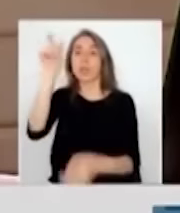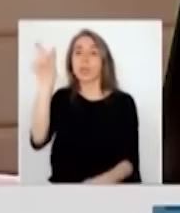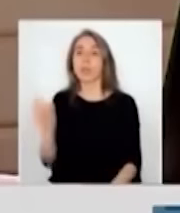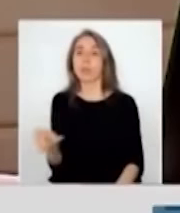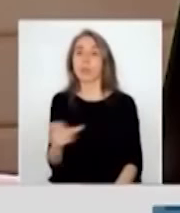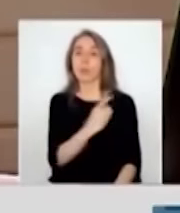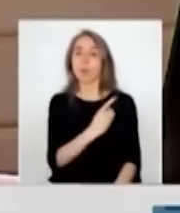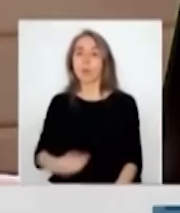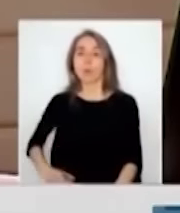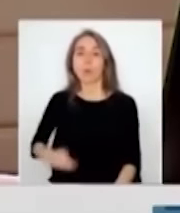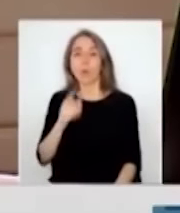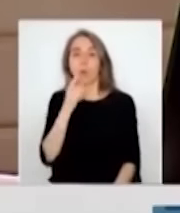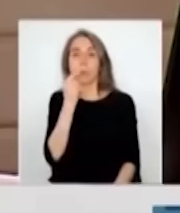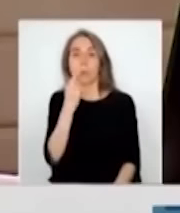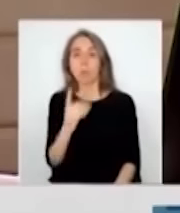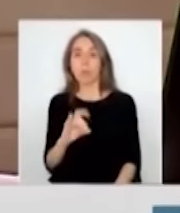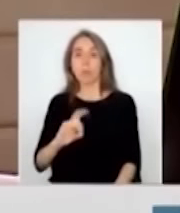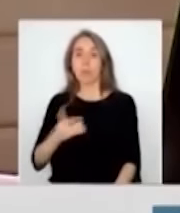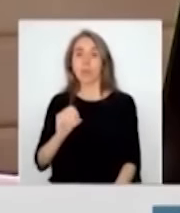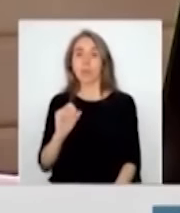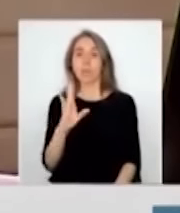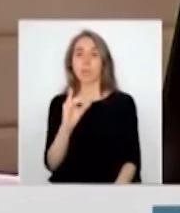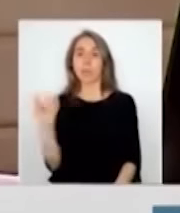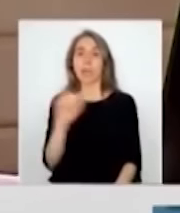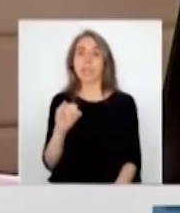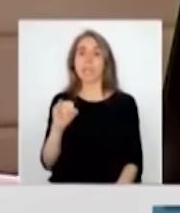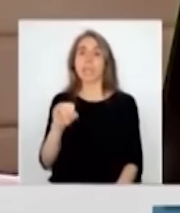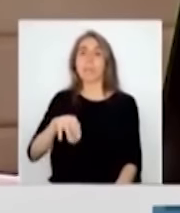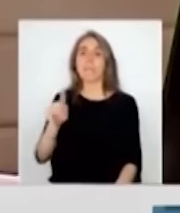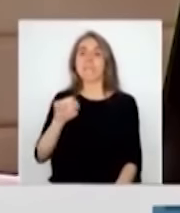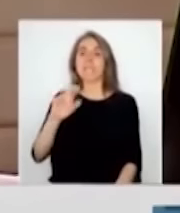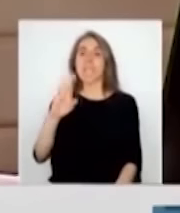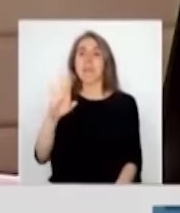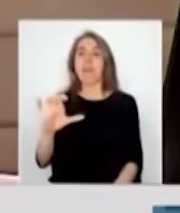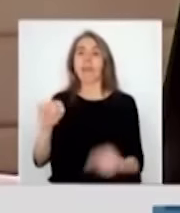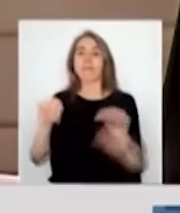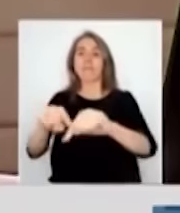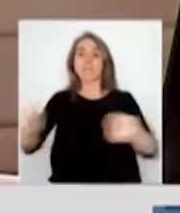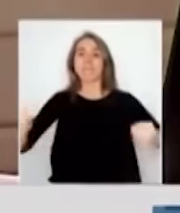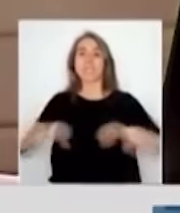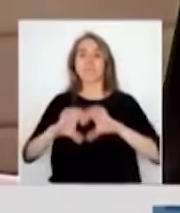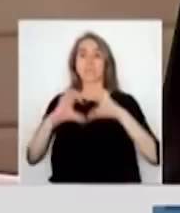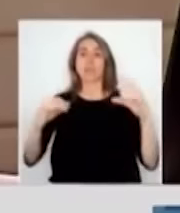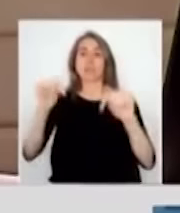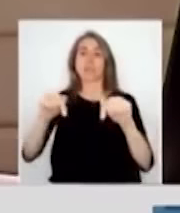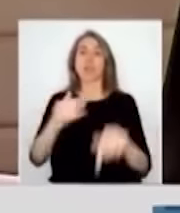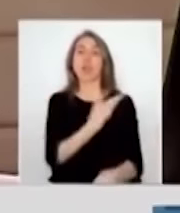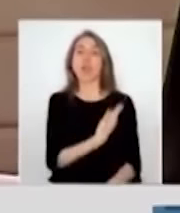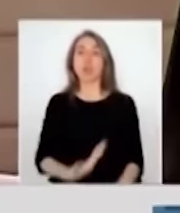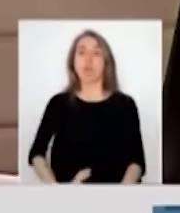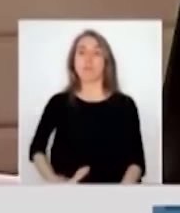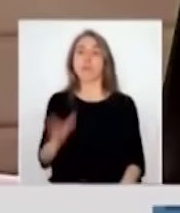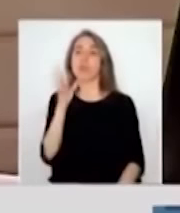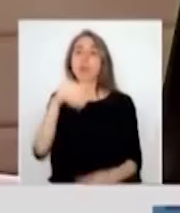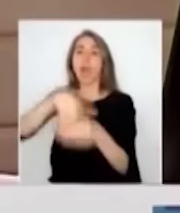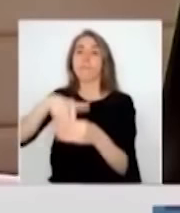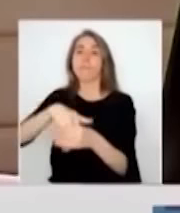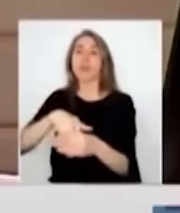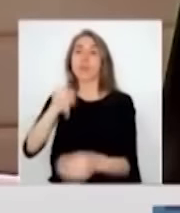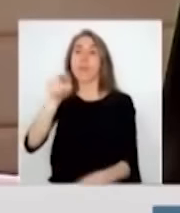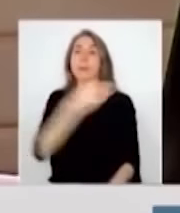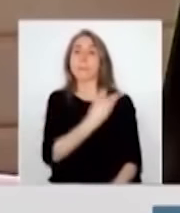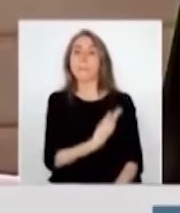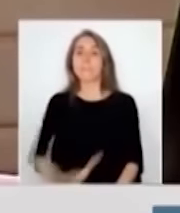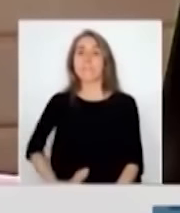Chile Vamos y Republicano, ellos no quieren aquello y por lo tanto, independiente de la urgencia que le ponga el gobierno al proyecto, va a depender de él